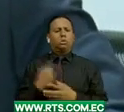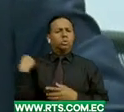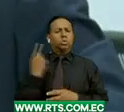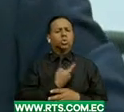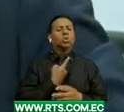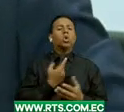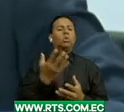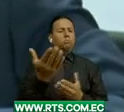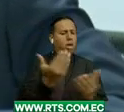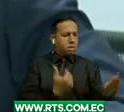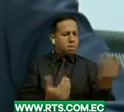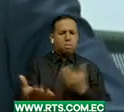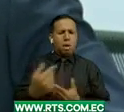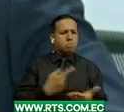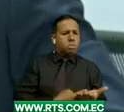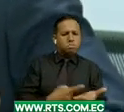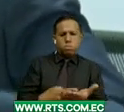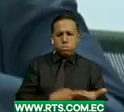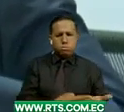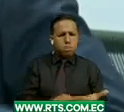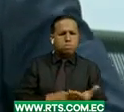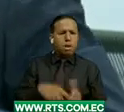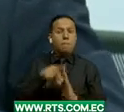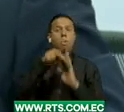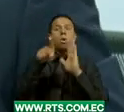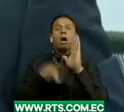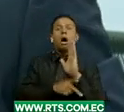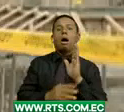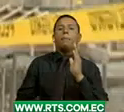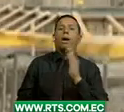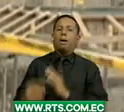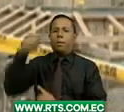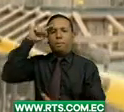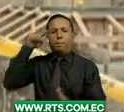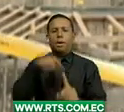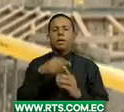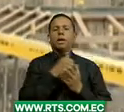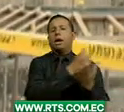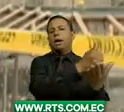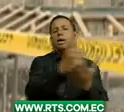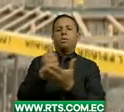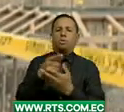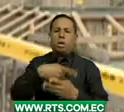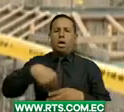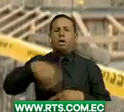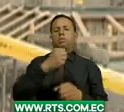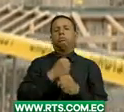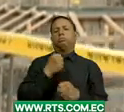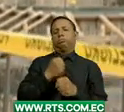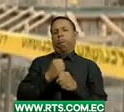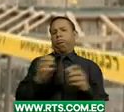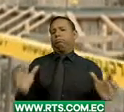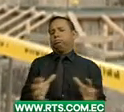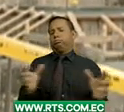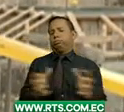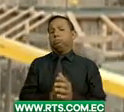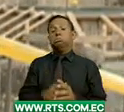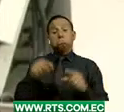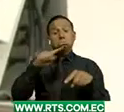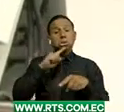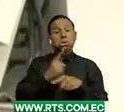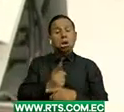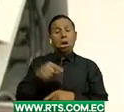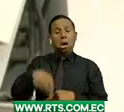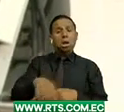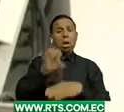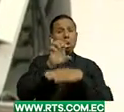conversaciones y en programas para adopción en el sector privado los datos mostrarían que el ecuador tendría la tasa de desempleo más baja de la región la